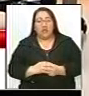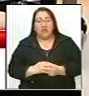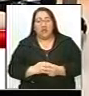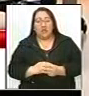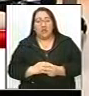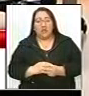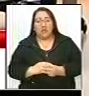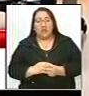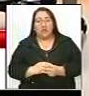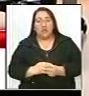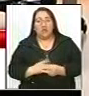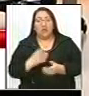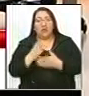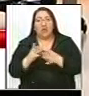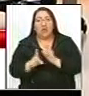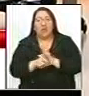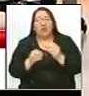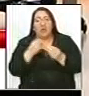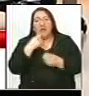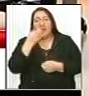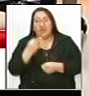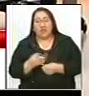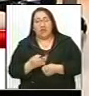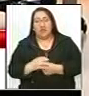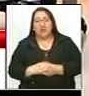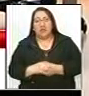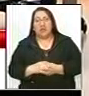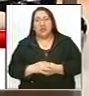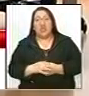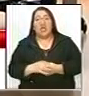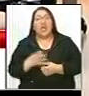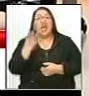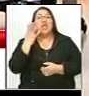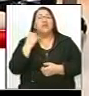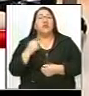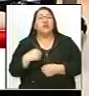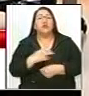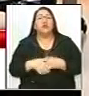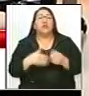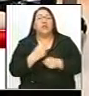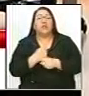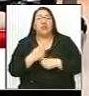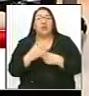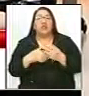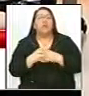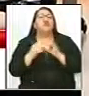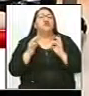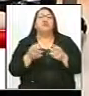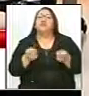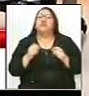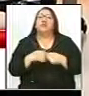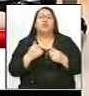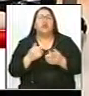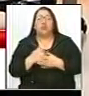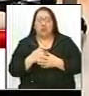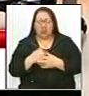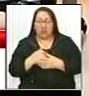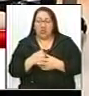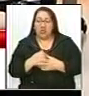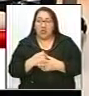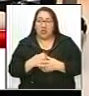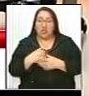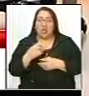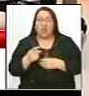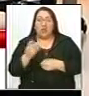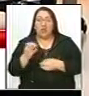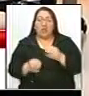legales, porque es la verdad es que la experiencia de nuestros pueblos es que las obras siempre se han quedado paralizadas y nunca le hemos dado